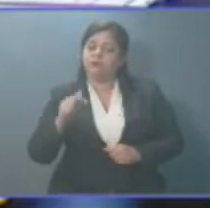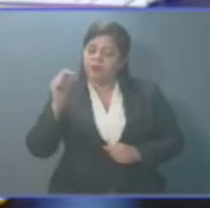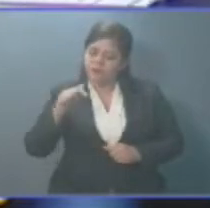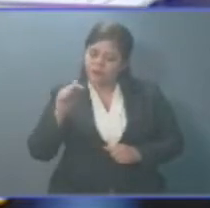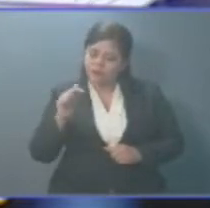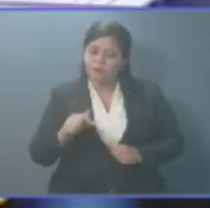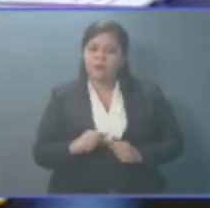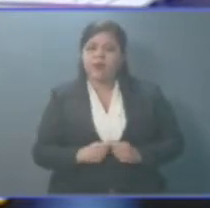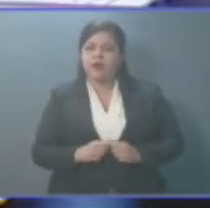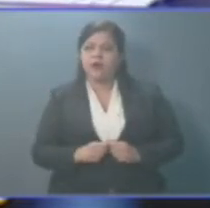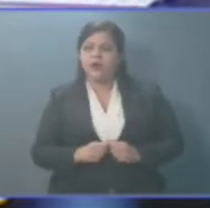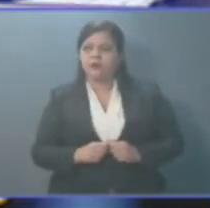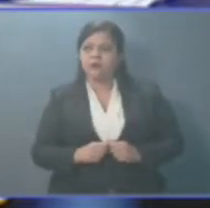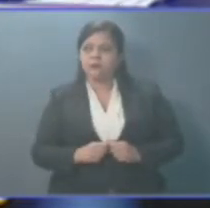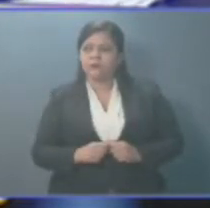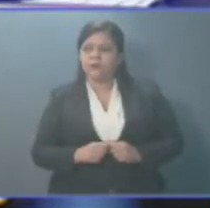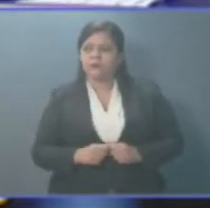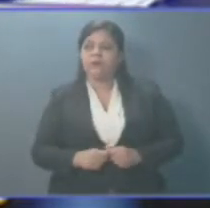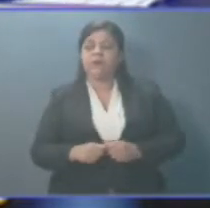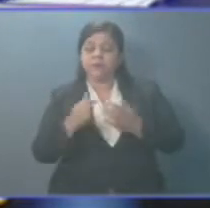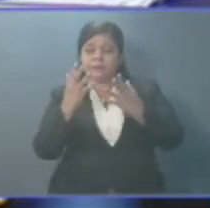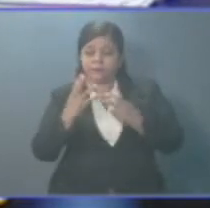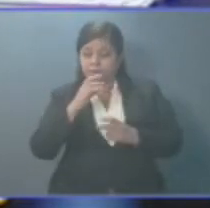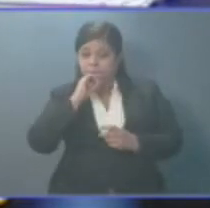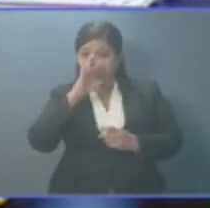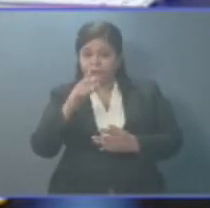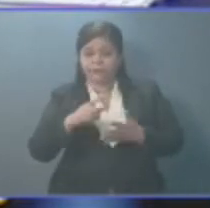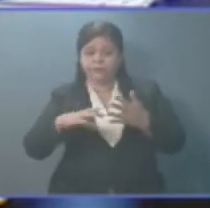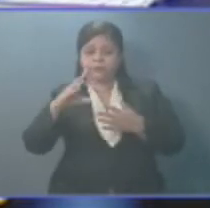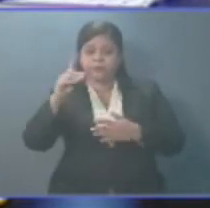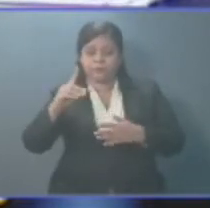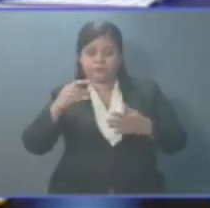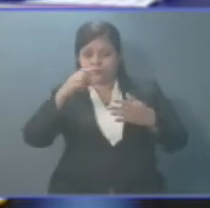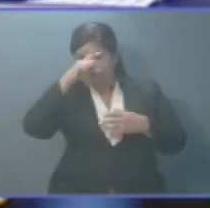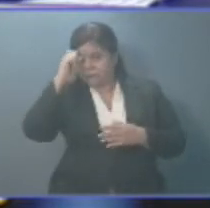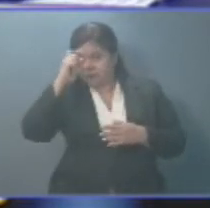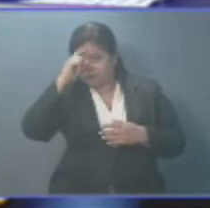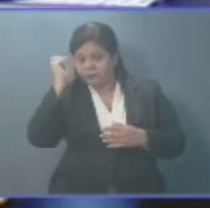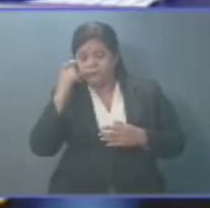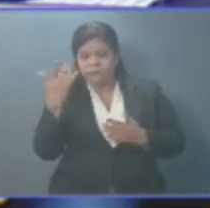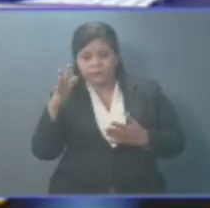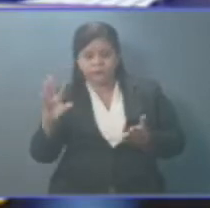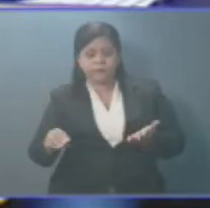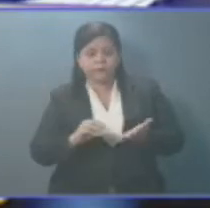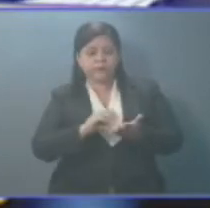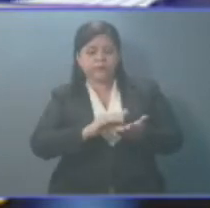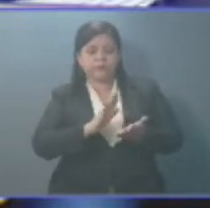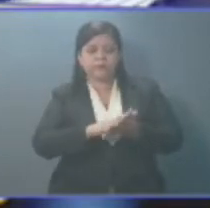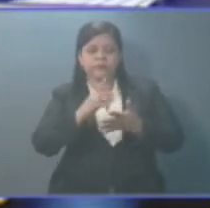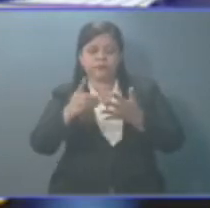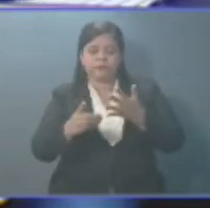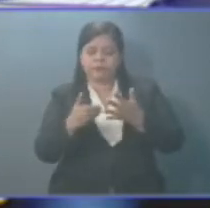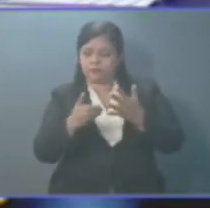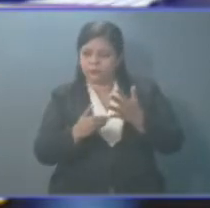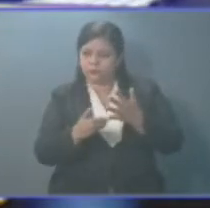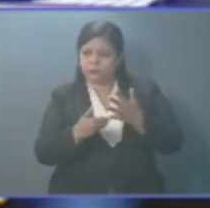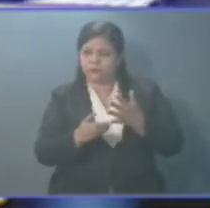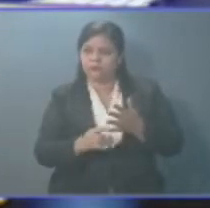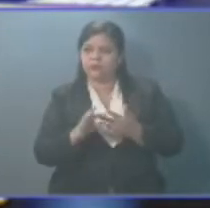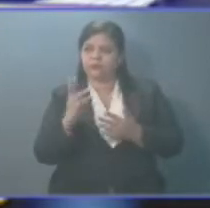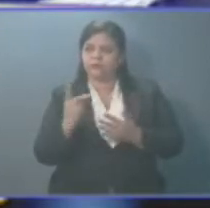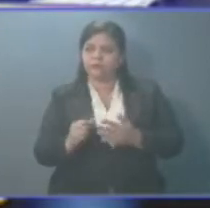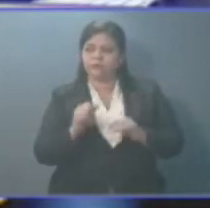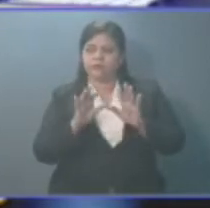parte, hacen referencia al Código de Trabajo, conteniendo el decreto legislativo